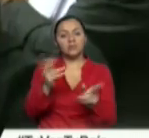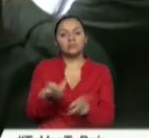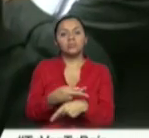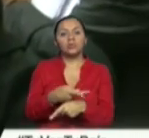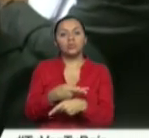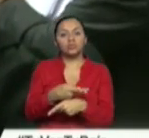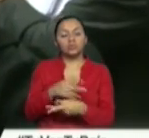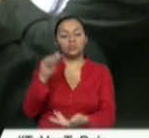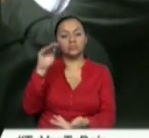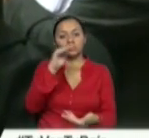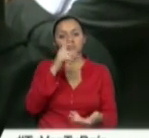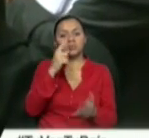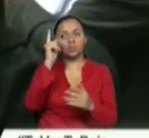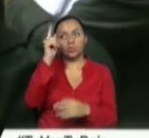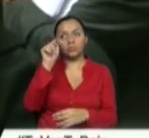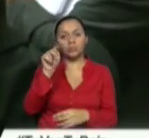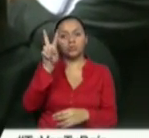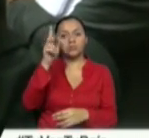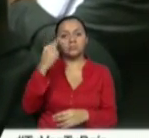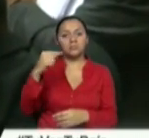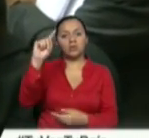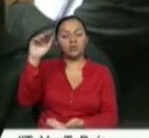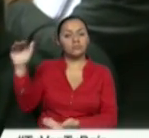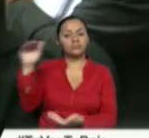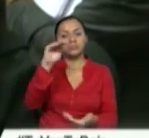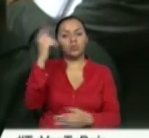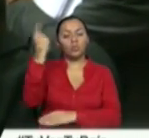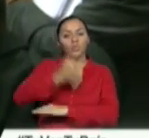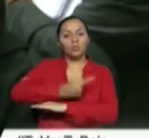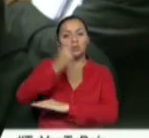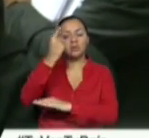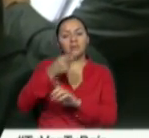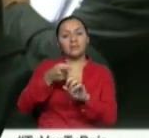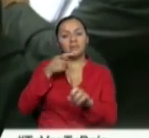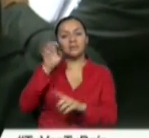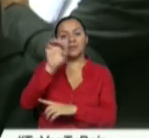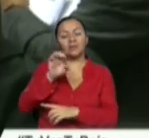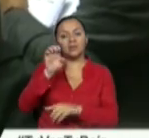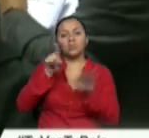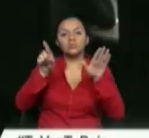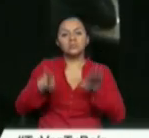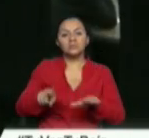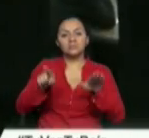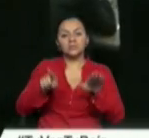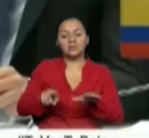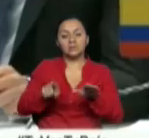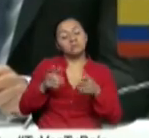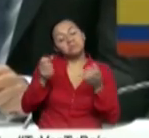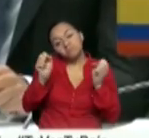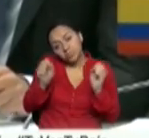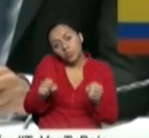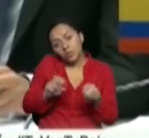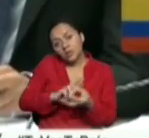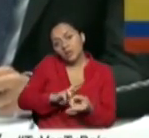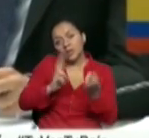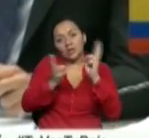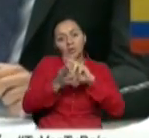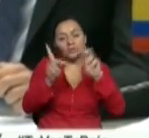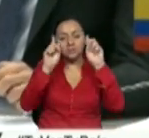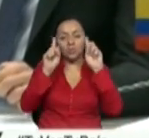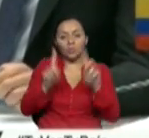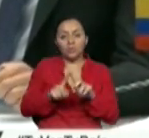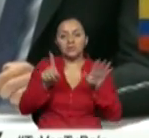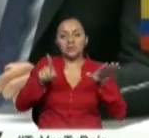del crudo en 1.2 millones de barriles por día desde enero por 6 meses con posibilidad de renovar el acuerdo por